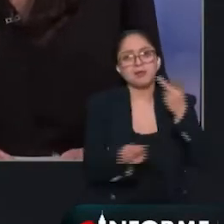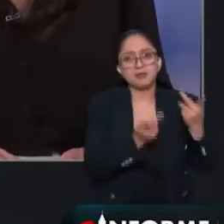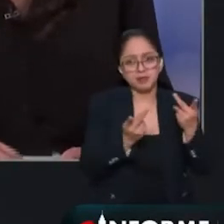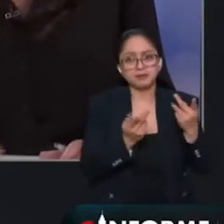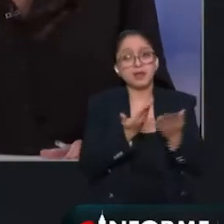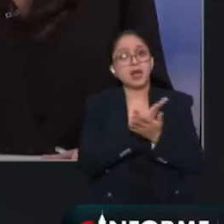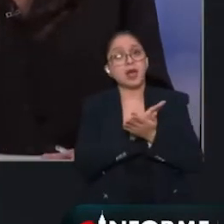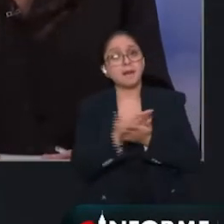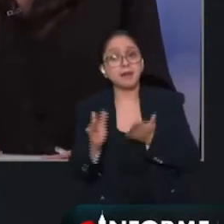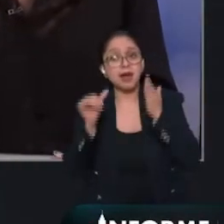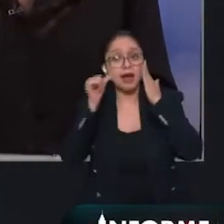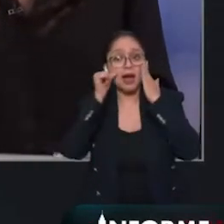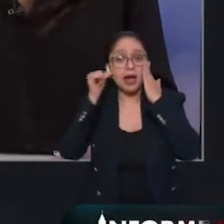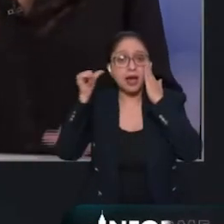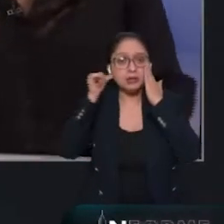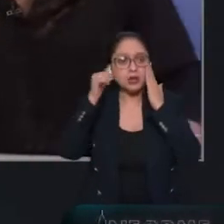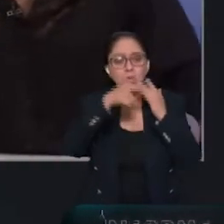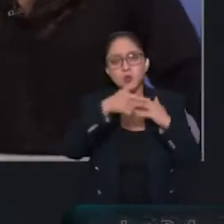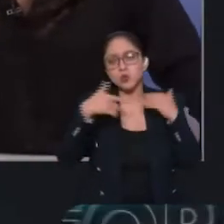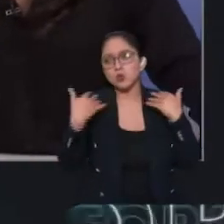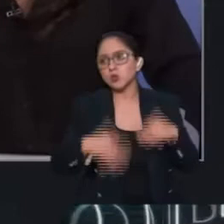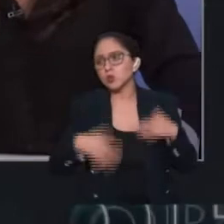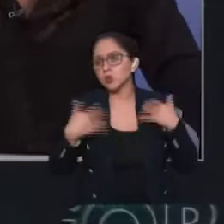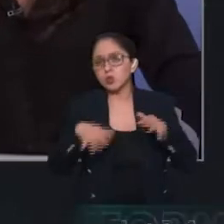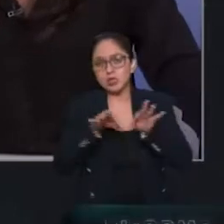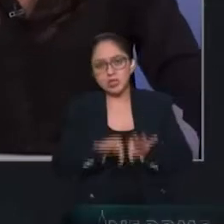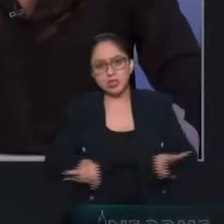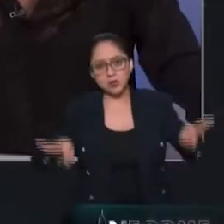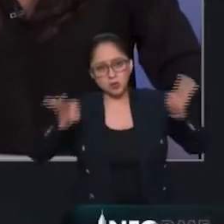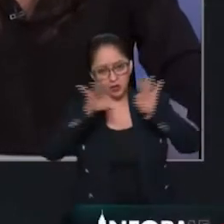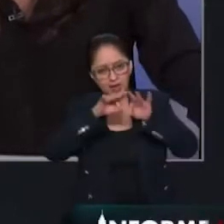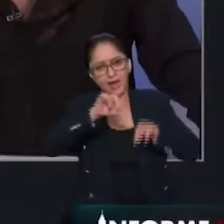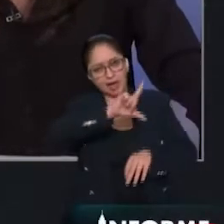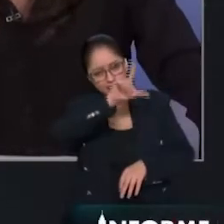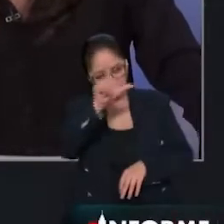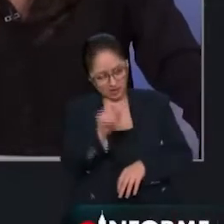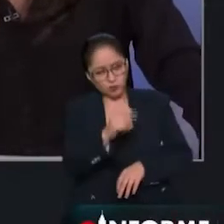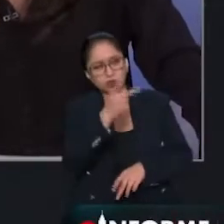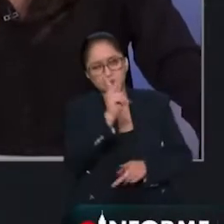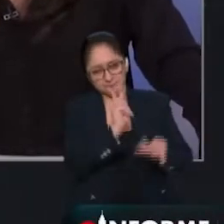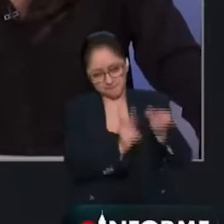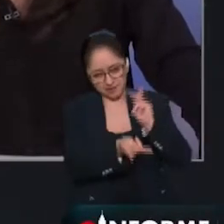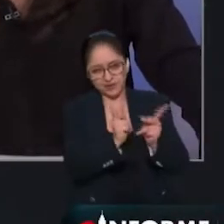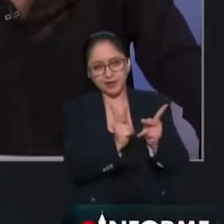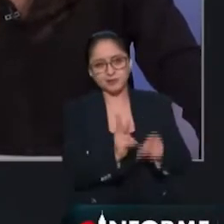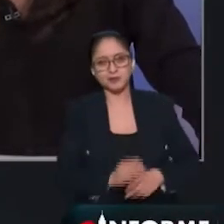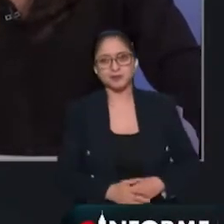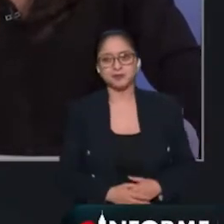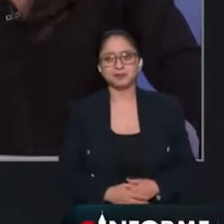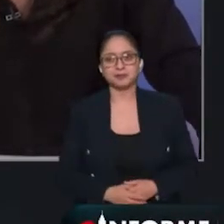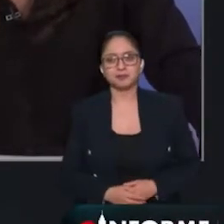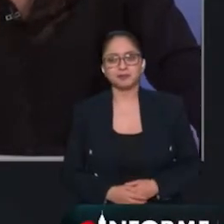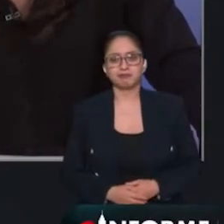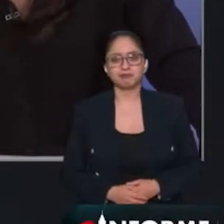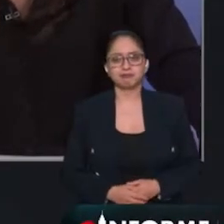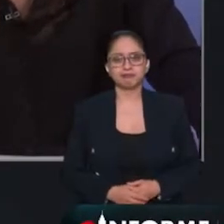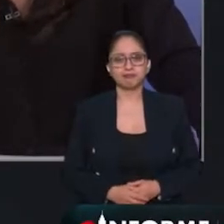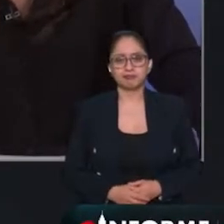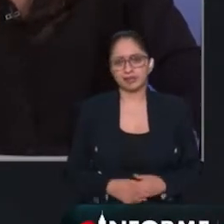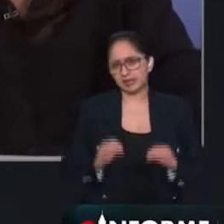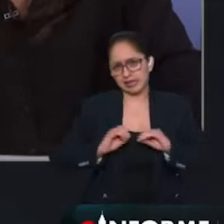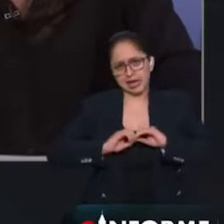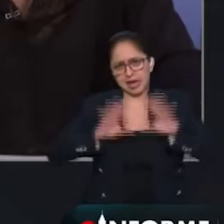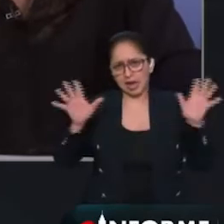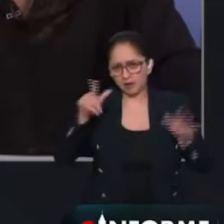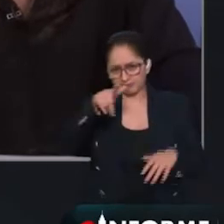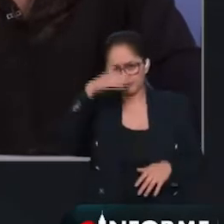programa se aventaron ayer y qué reacciones que causó. Luego otro día a ver si lo comentamos también. Sí, porque las fake news ya son lo de